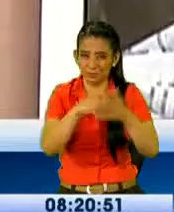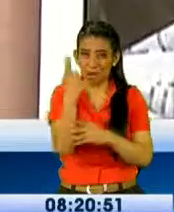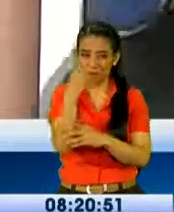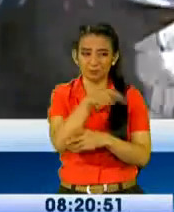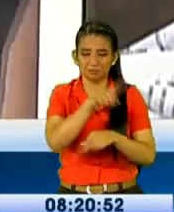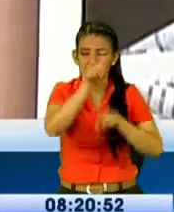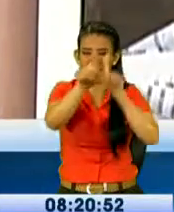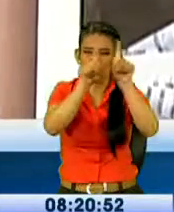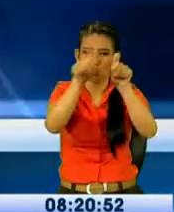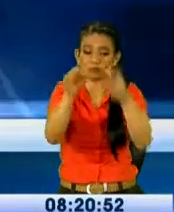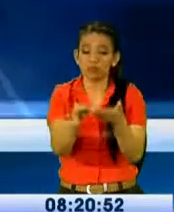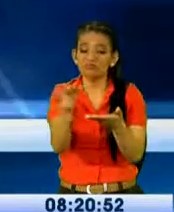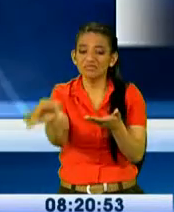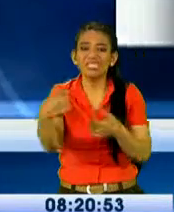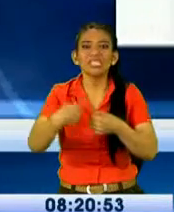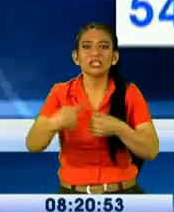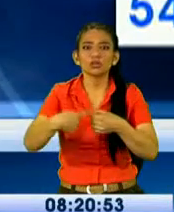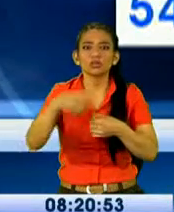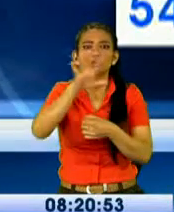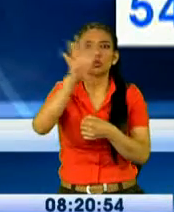el cantón Quito obtuvo un